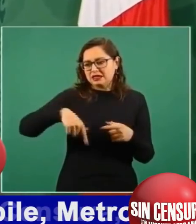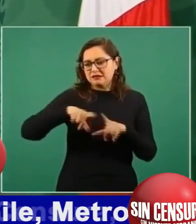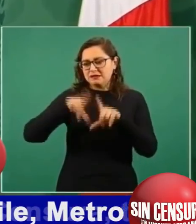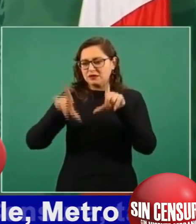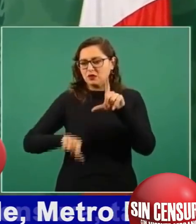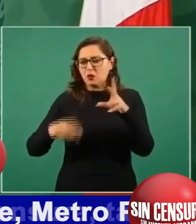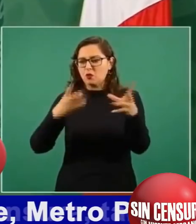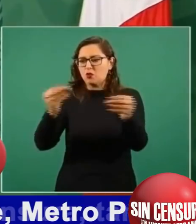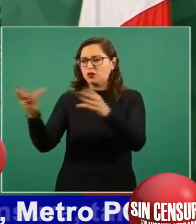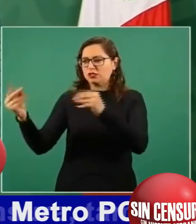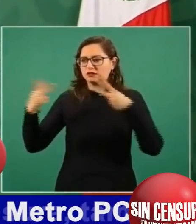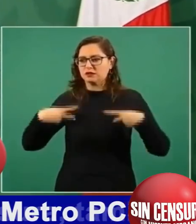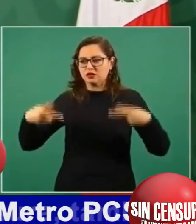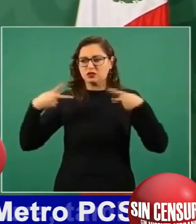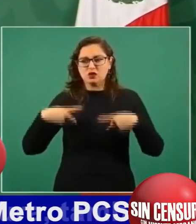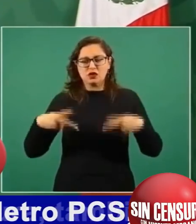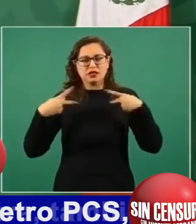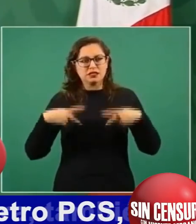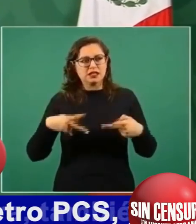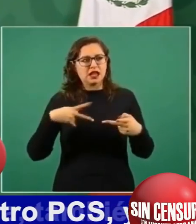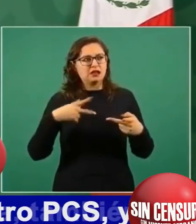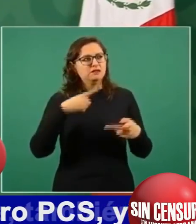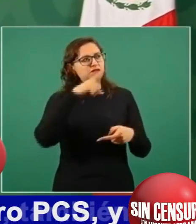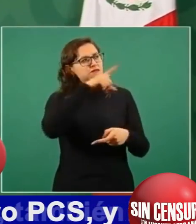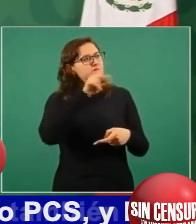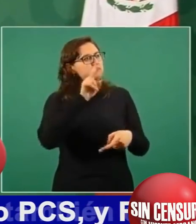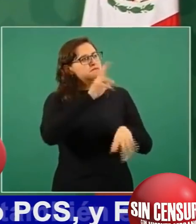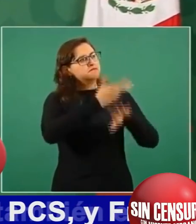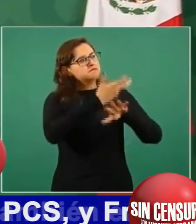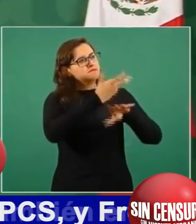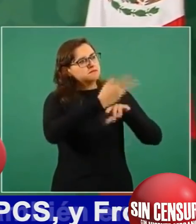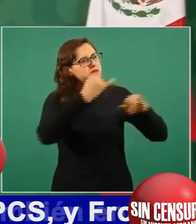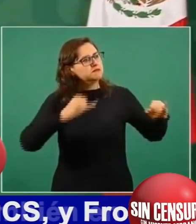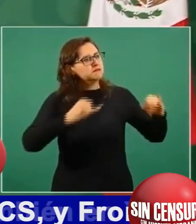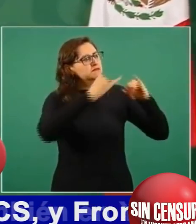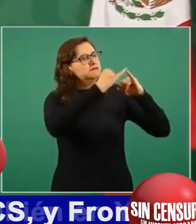extranjeras que hacen investigación.